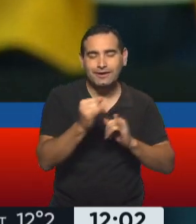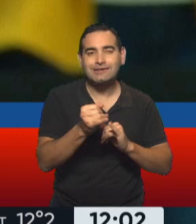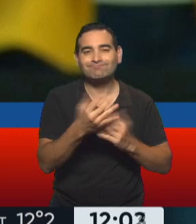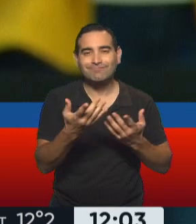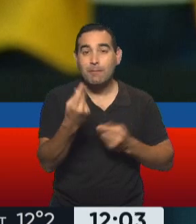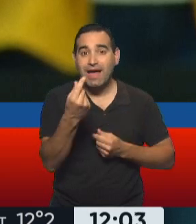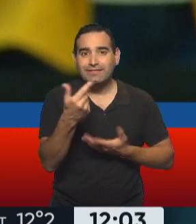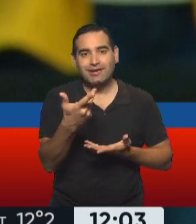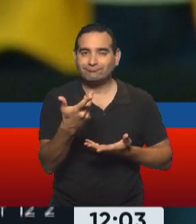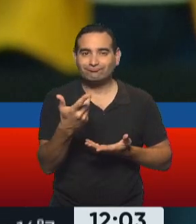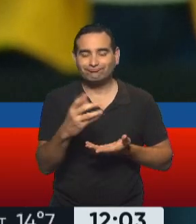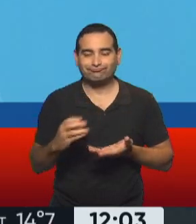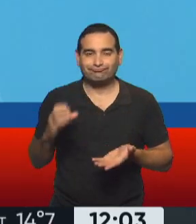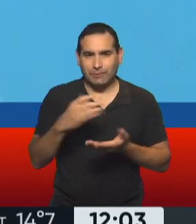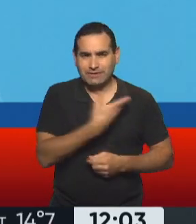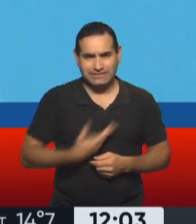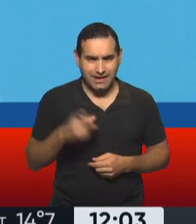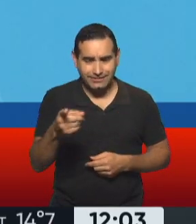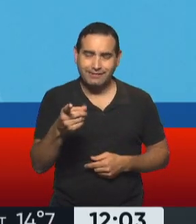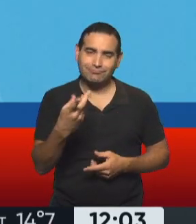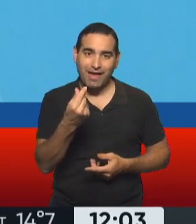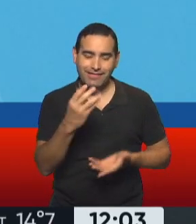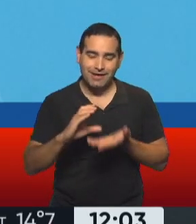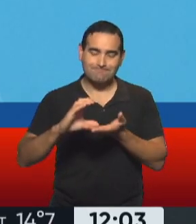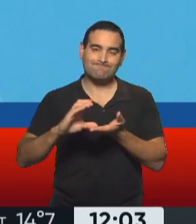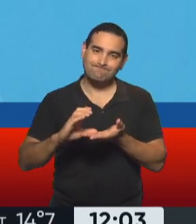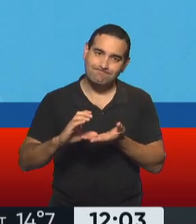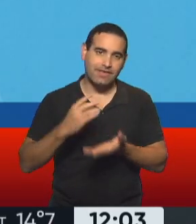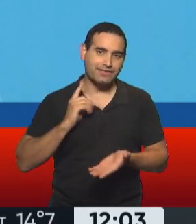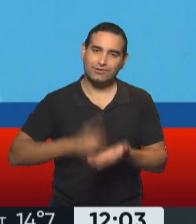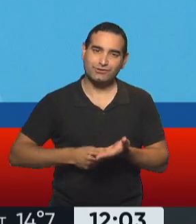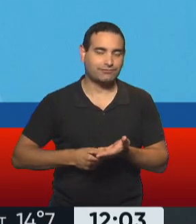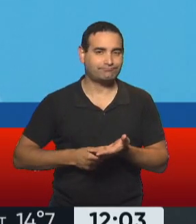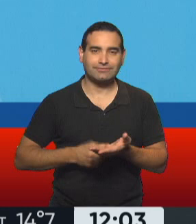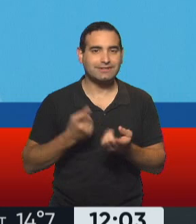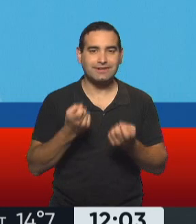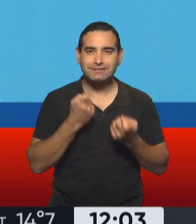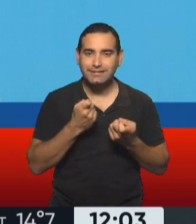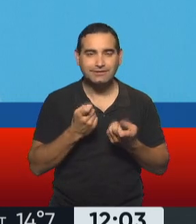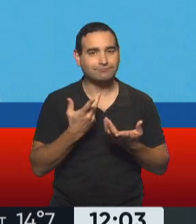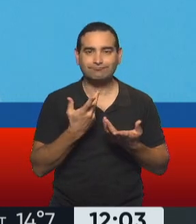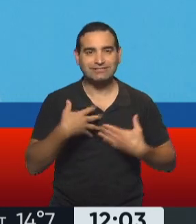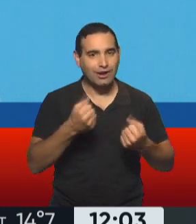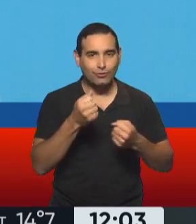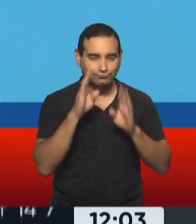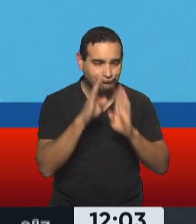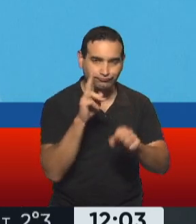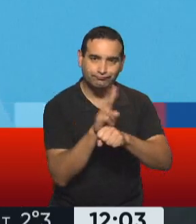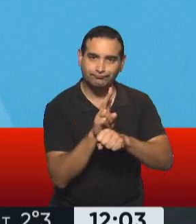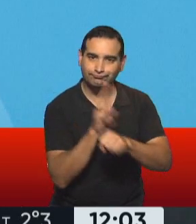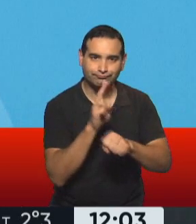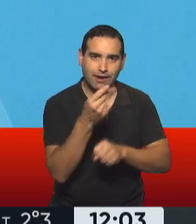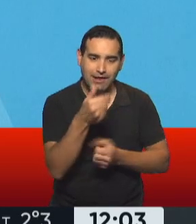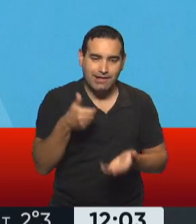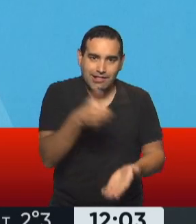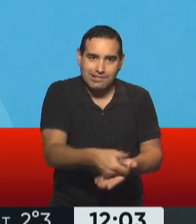esos recursos el presidente decidió que había que avanzar en una política de cuidado de la salud, que eso